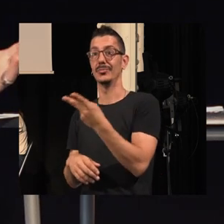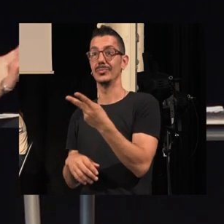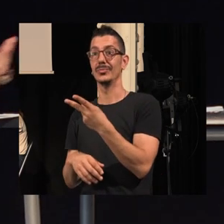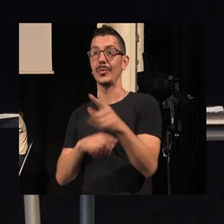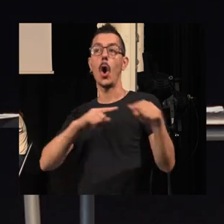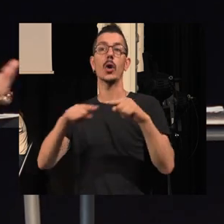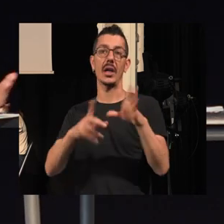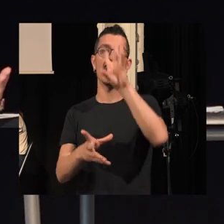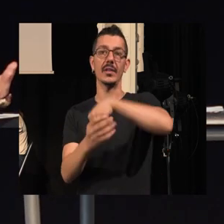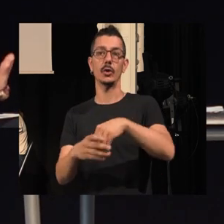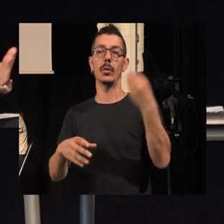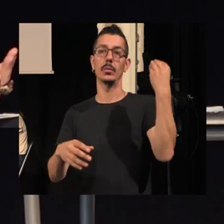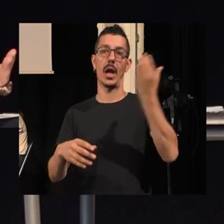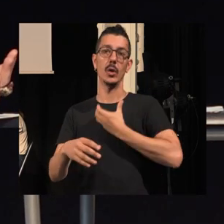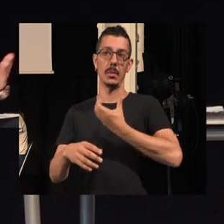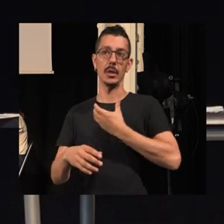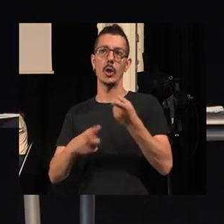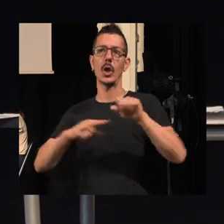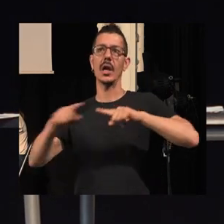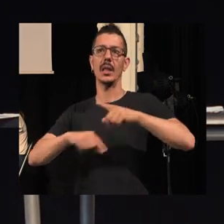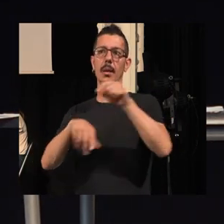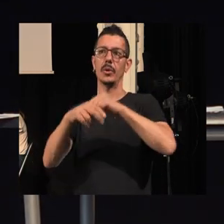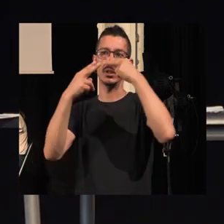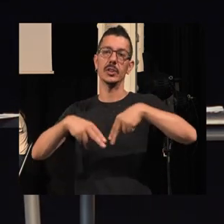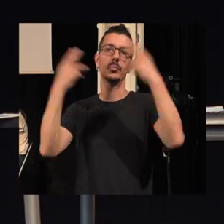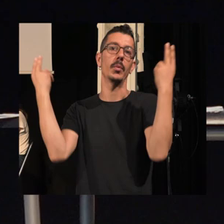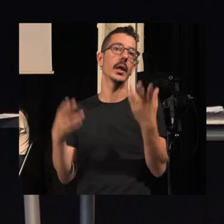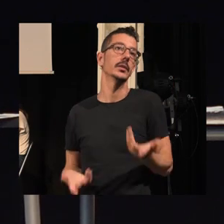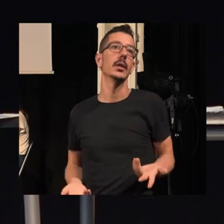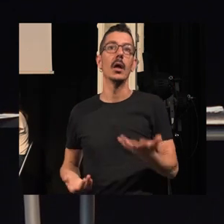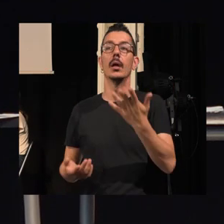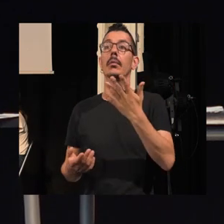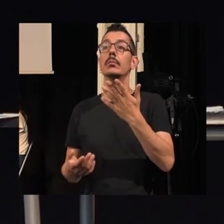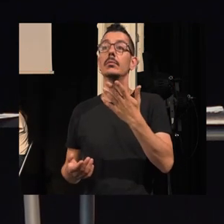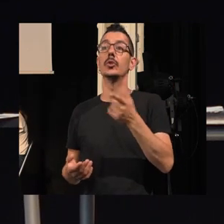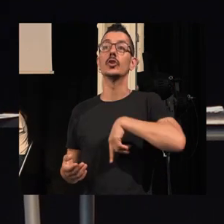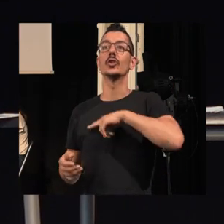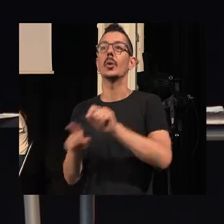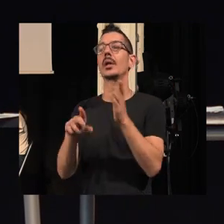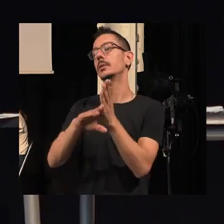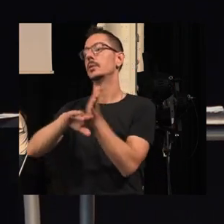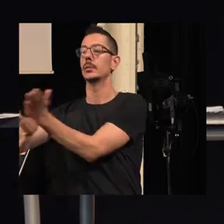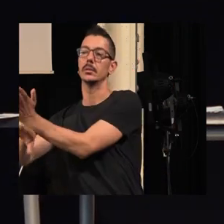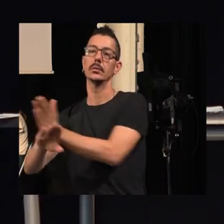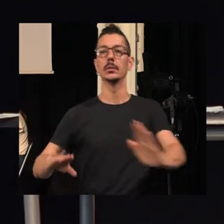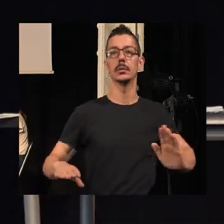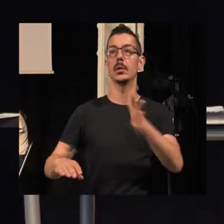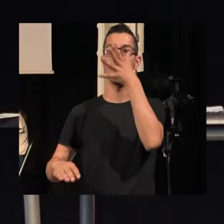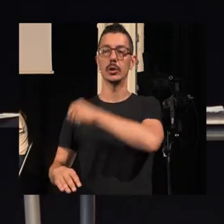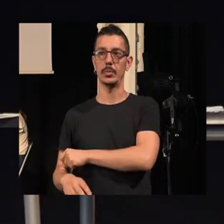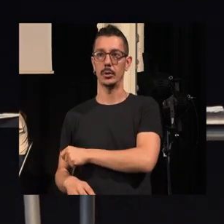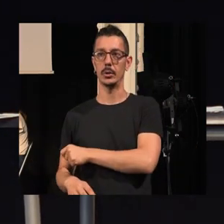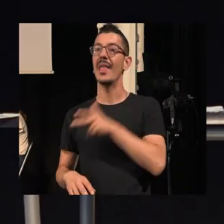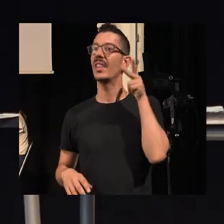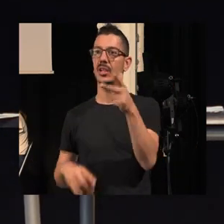organiza un ayuntamiento y organiza las políticas públicas. No podemos hablar como algo separado. Es decir, hay un derecho